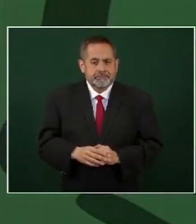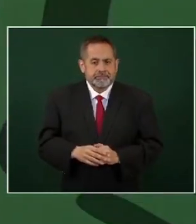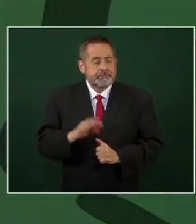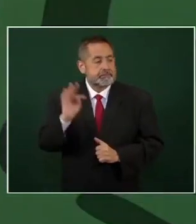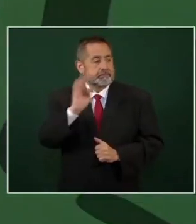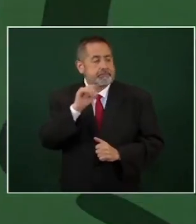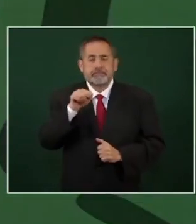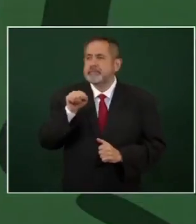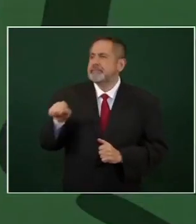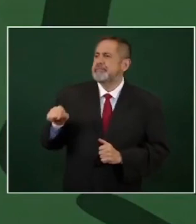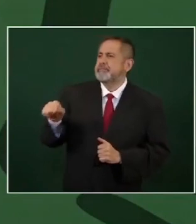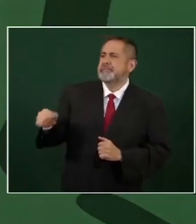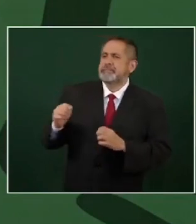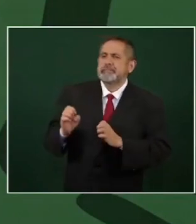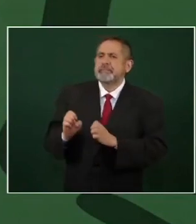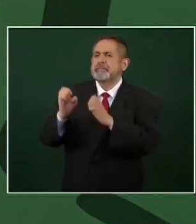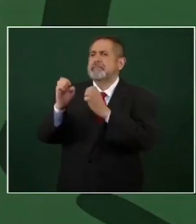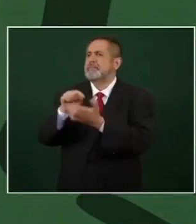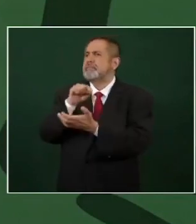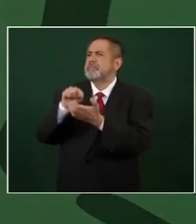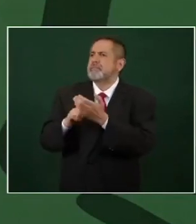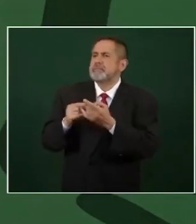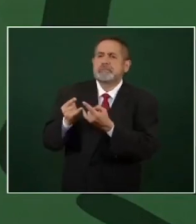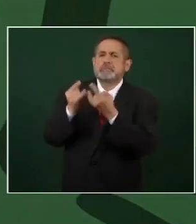nuestra historia, imagínense